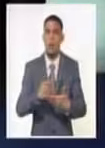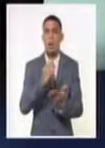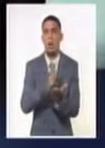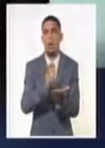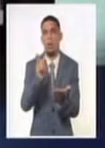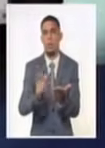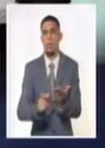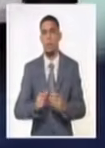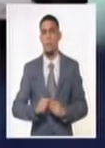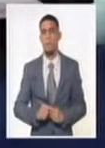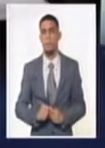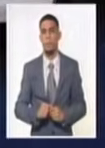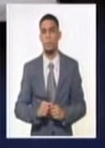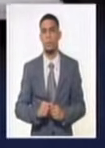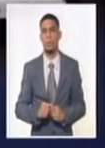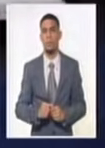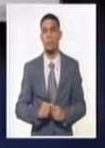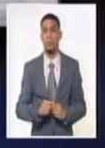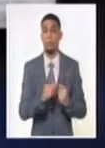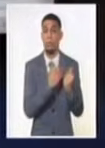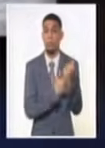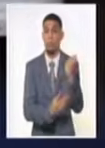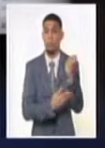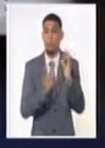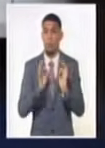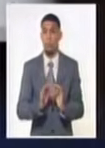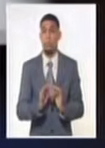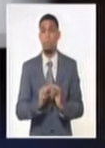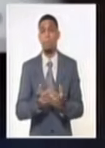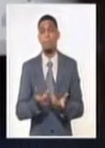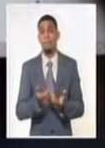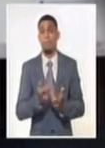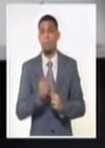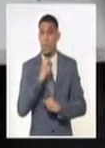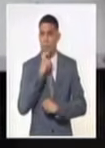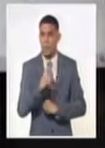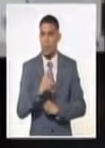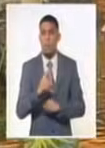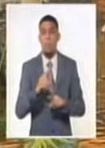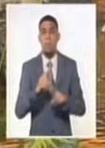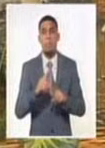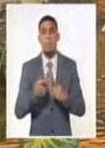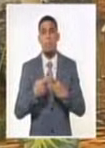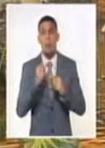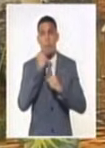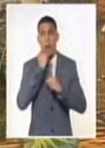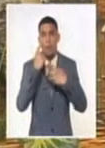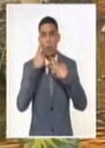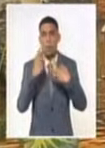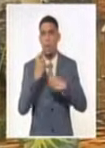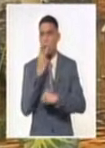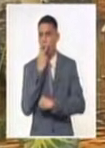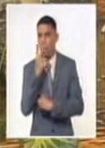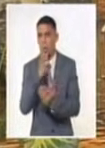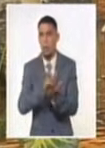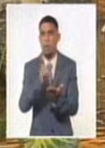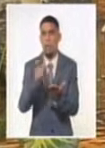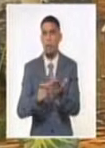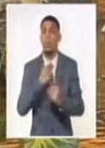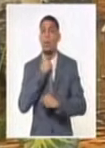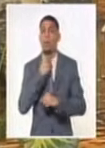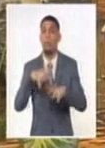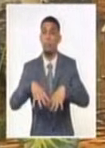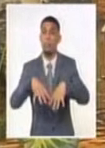La realidad, lo sabemos, no es así de cara a los estudiantes. Al no tener conexión, al tener corriente eléctrica, se le hace más difícil